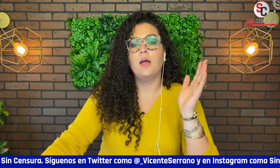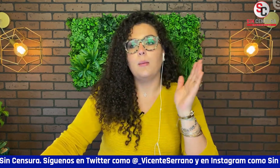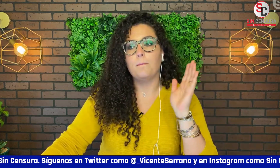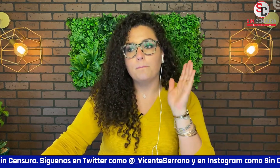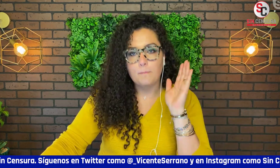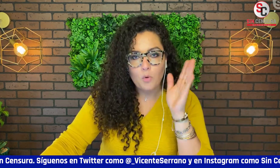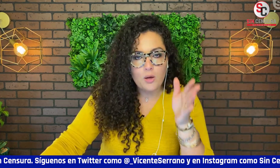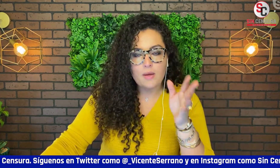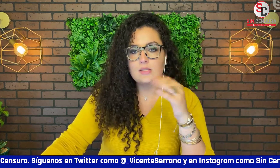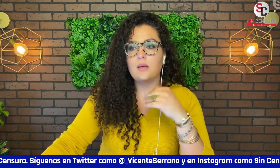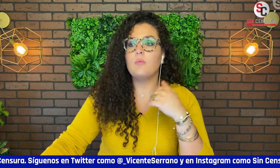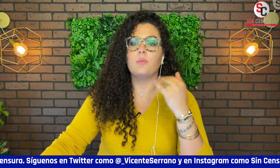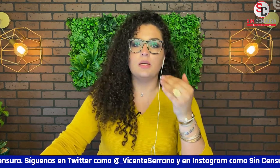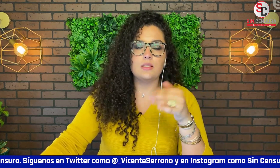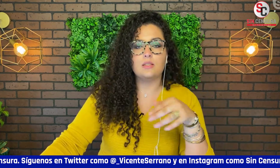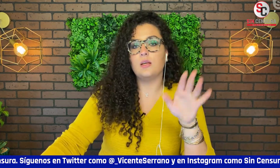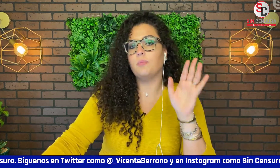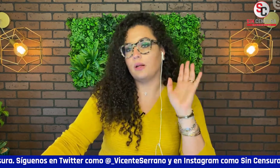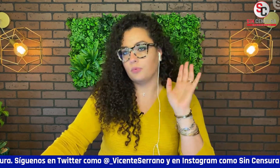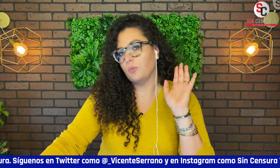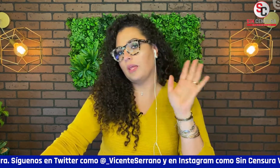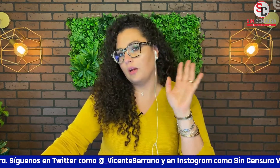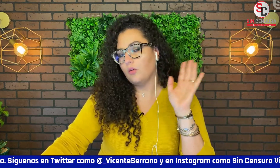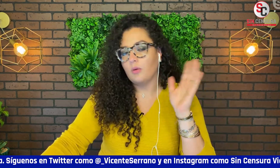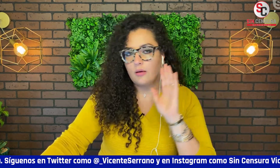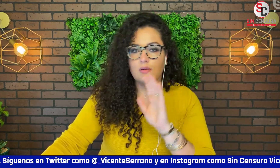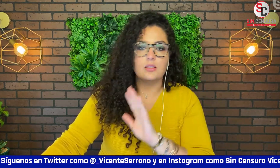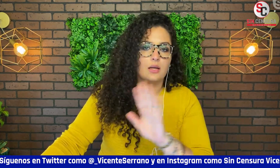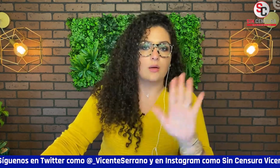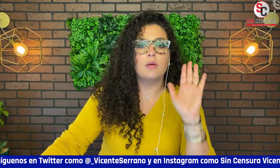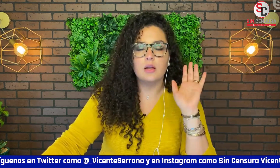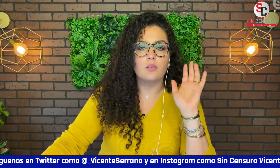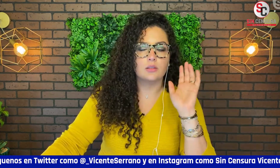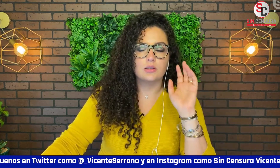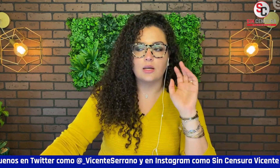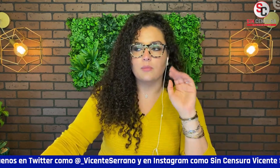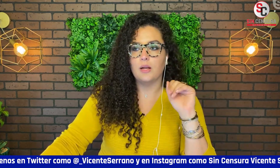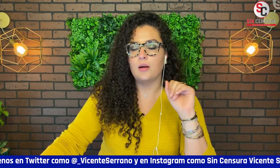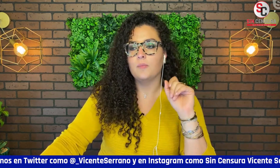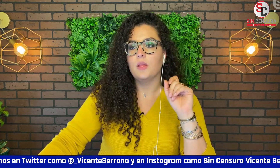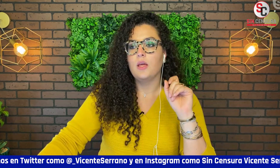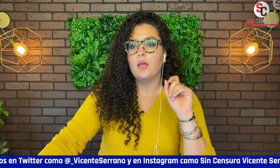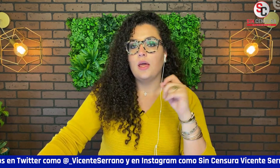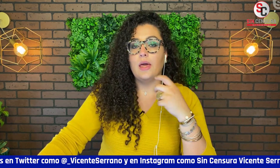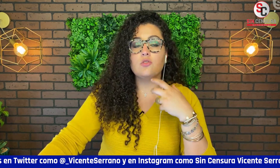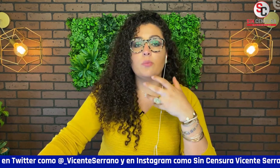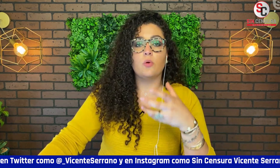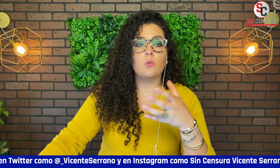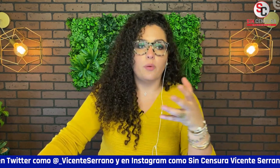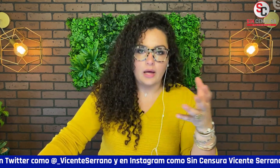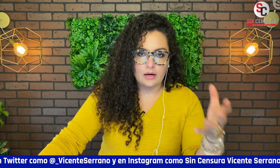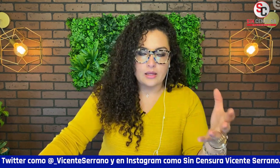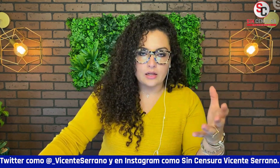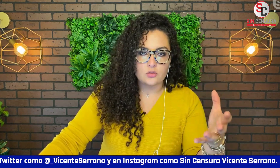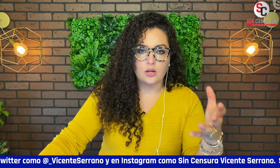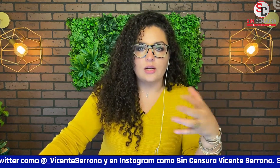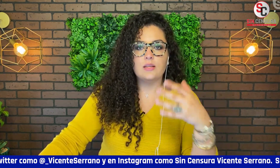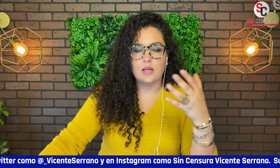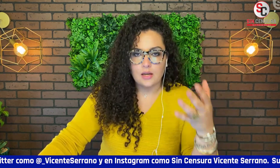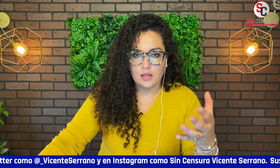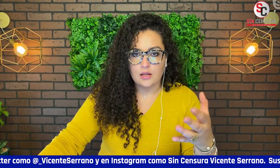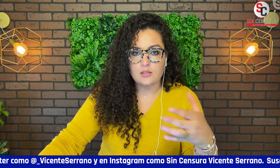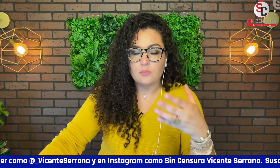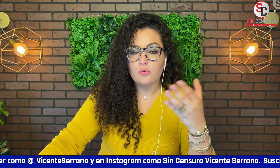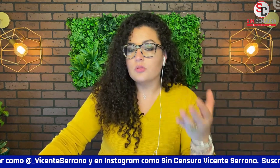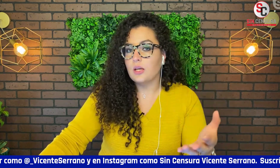participar, muévase, movilícese y para, pues vaya, ¿no? Ahora sí que camine lo que tenga que caminar. Eso preocupa a quienes